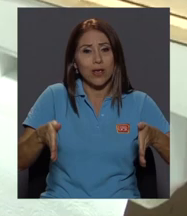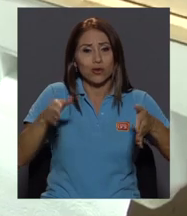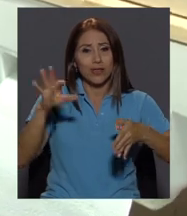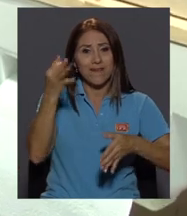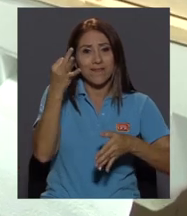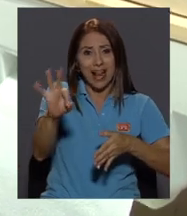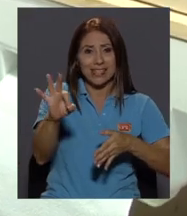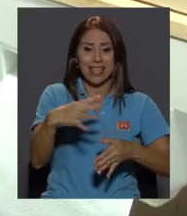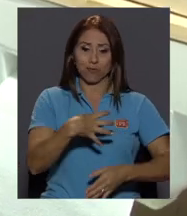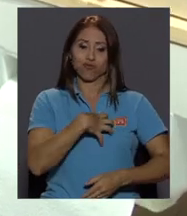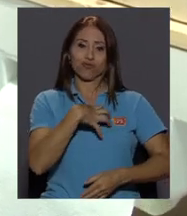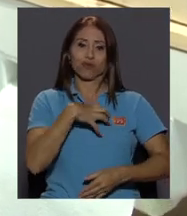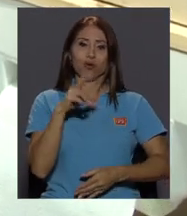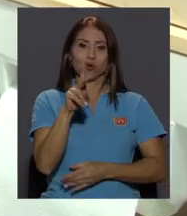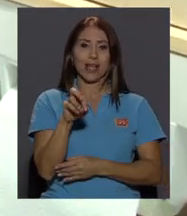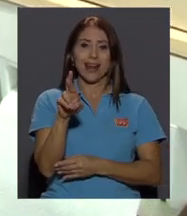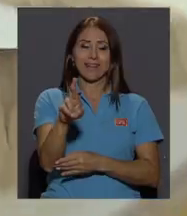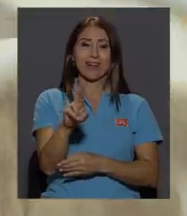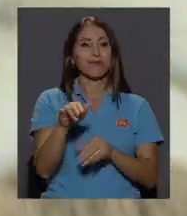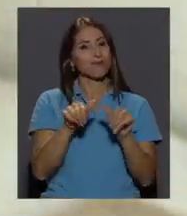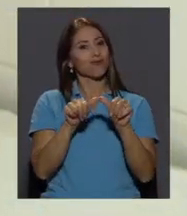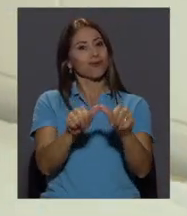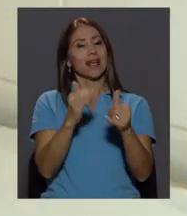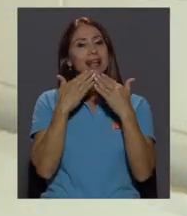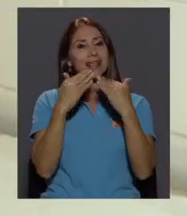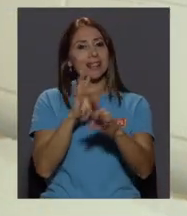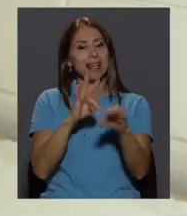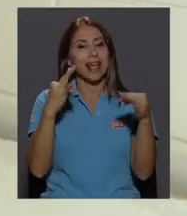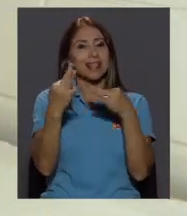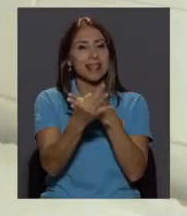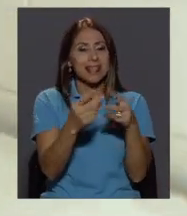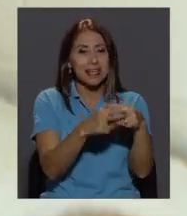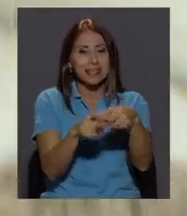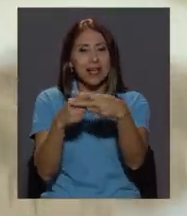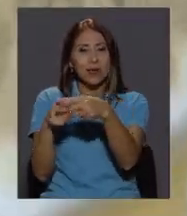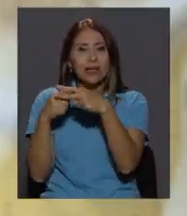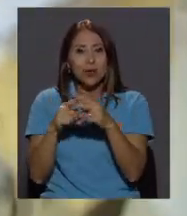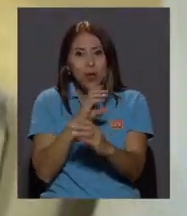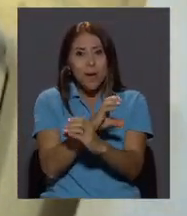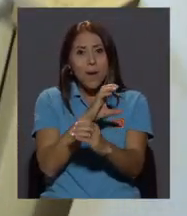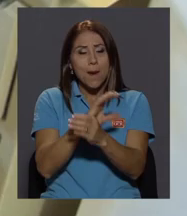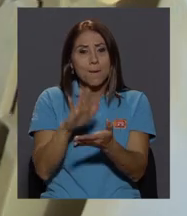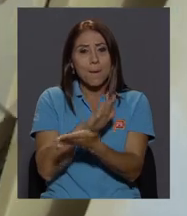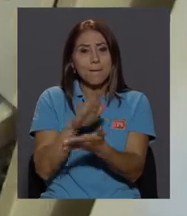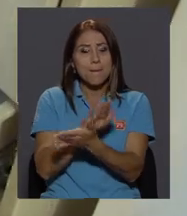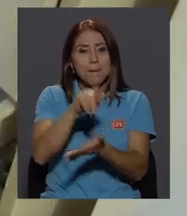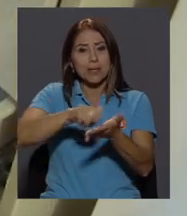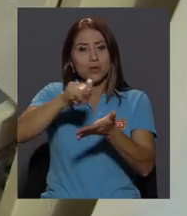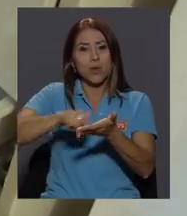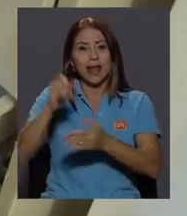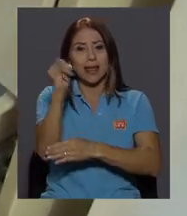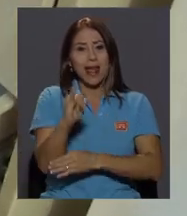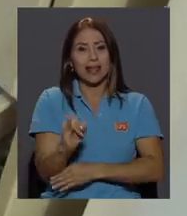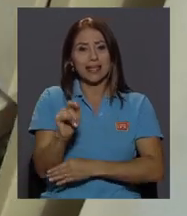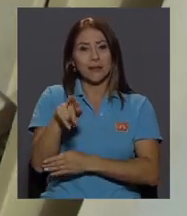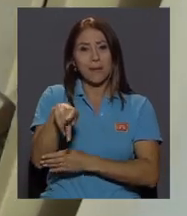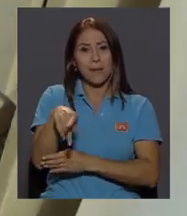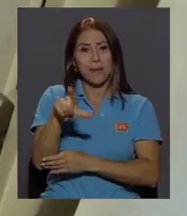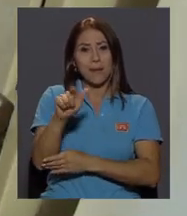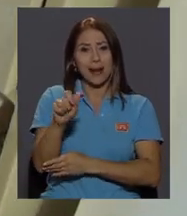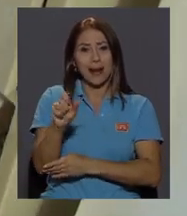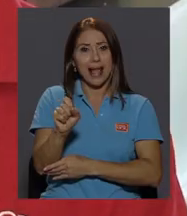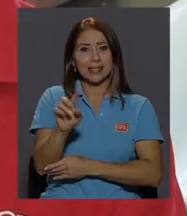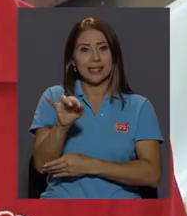UCR, que se preservan gracias al Taller de Conservación y Restauración de Papel de la Escuela de Artes Plásticas.